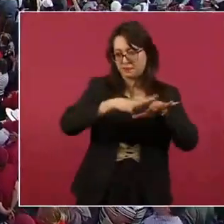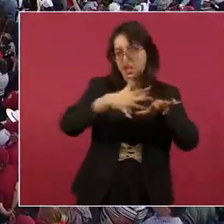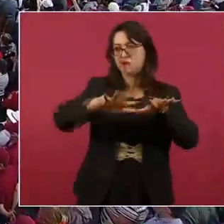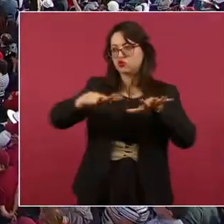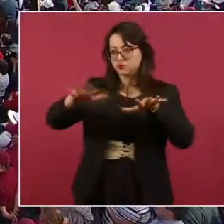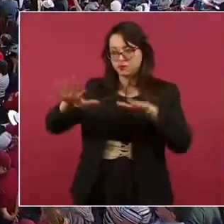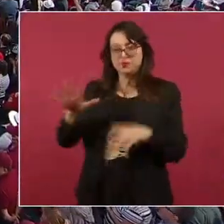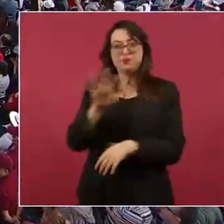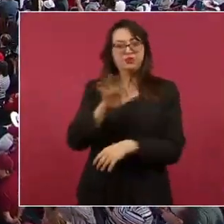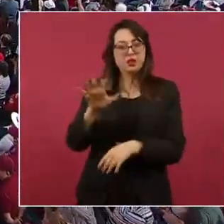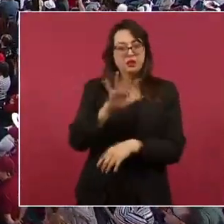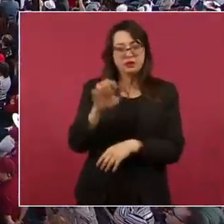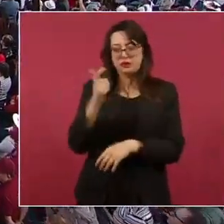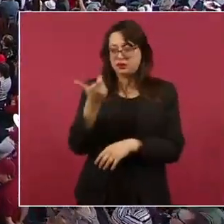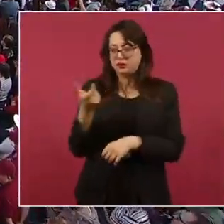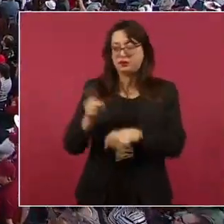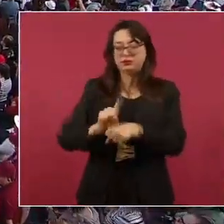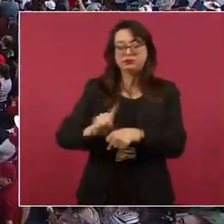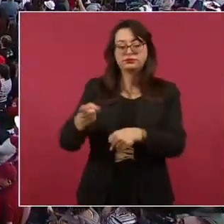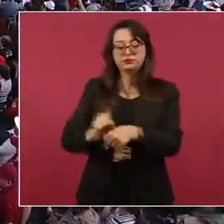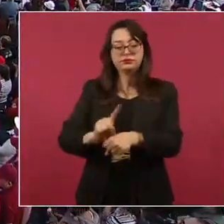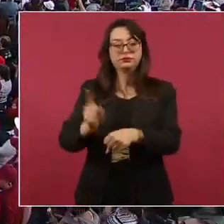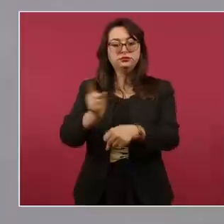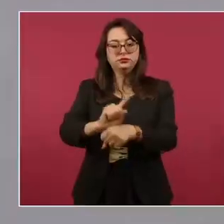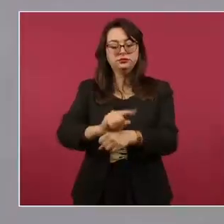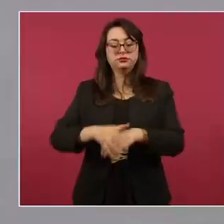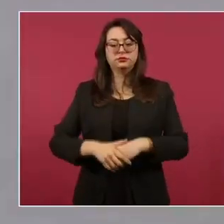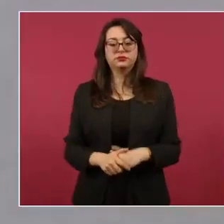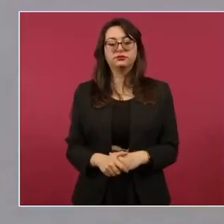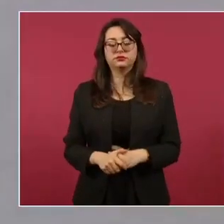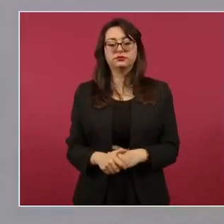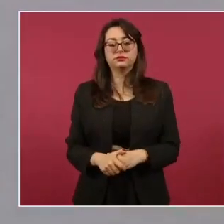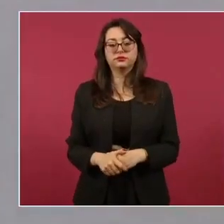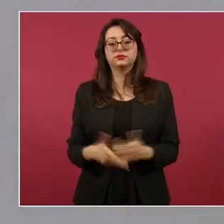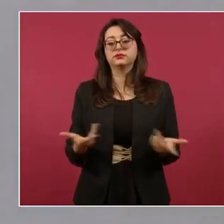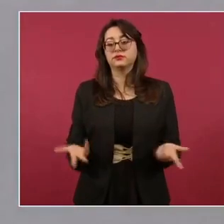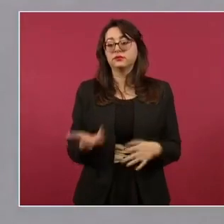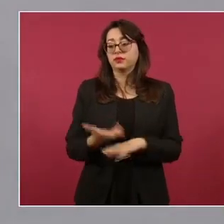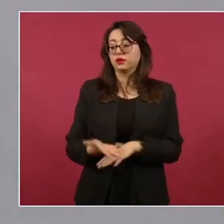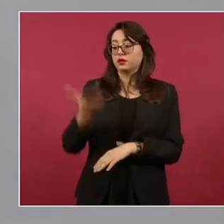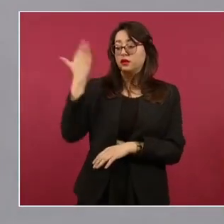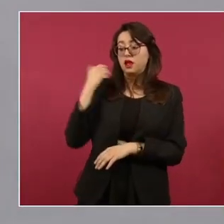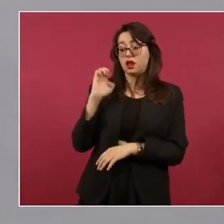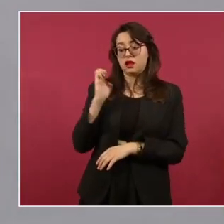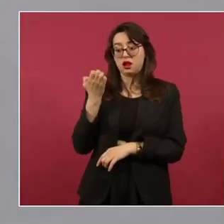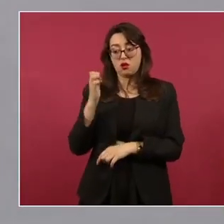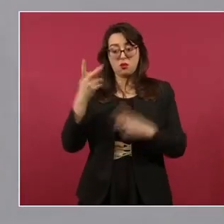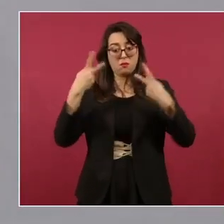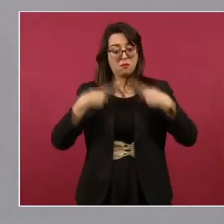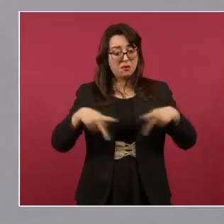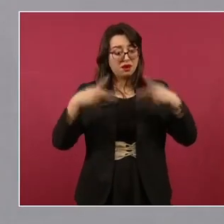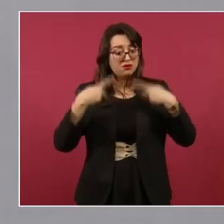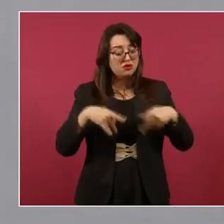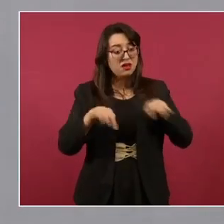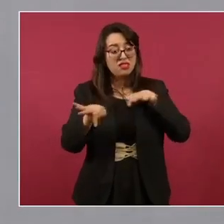La tasa de desempleo del pasado mes de enero fue de